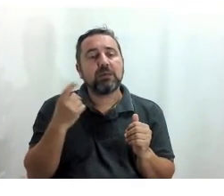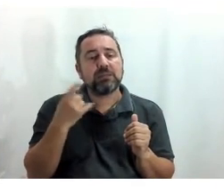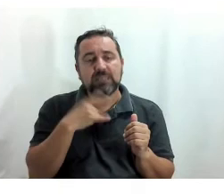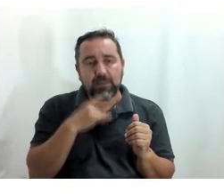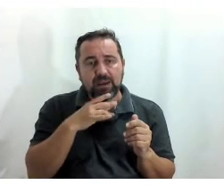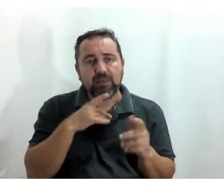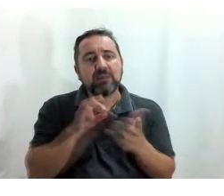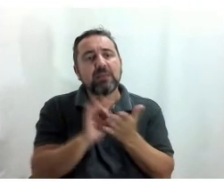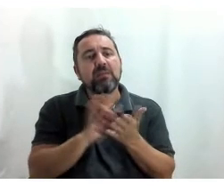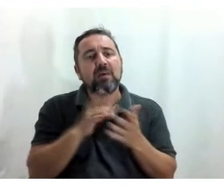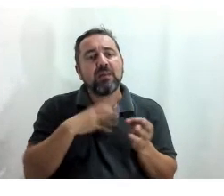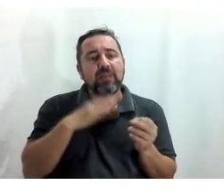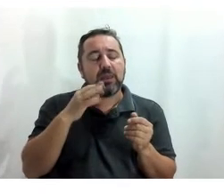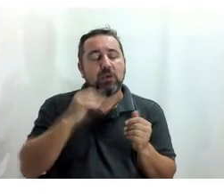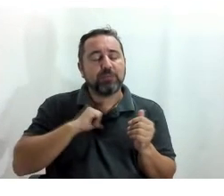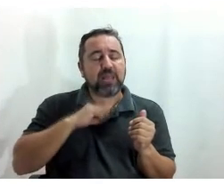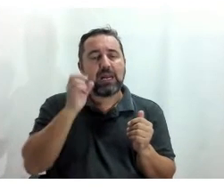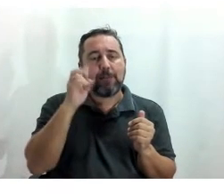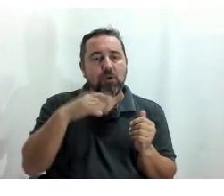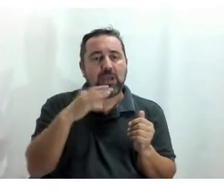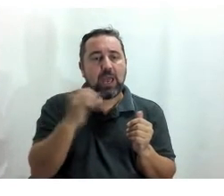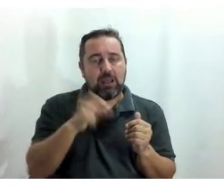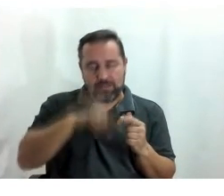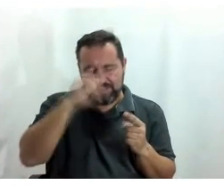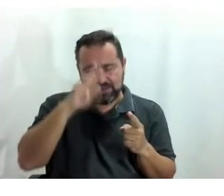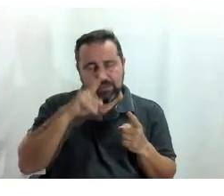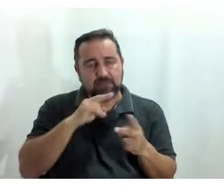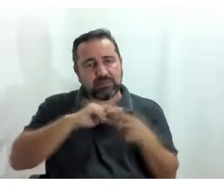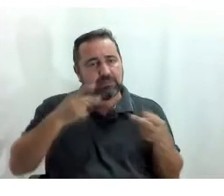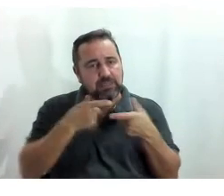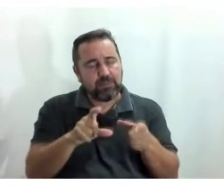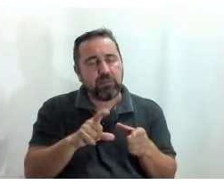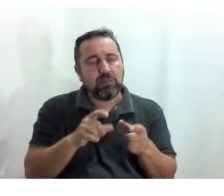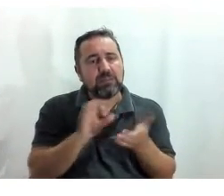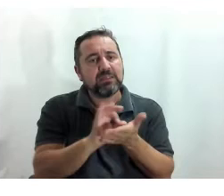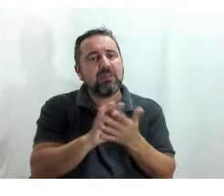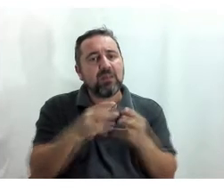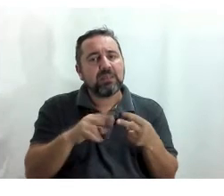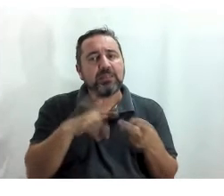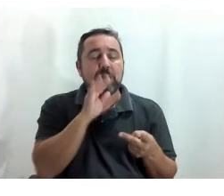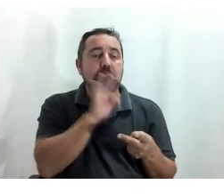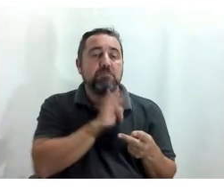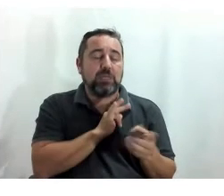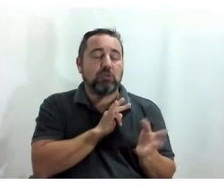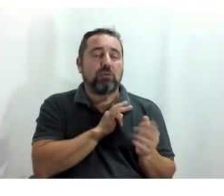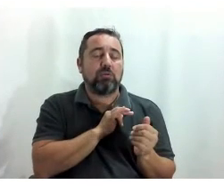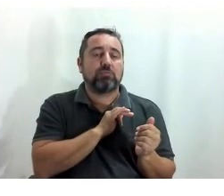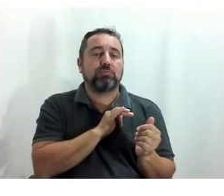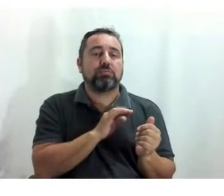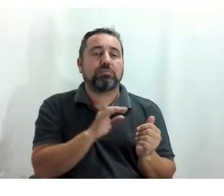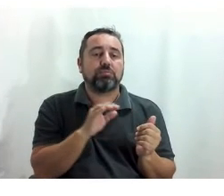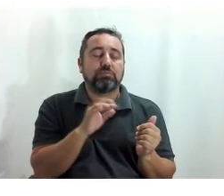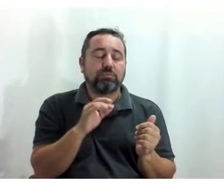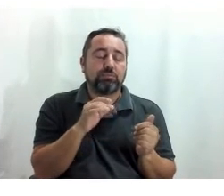del Hospital Ramón y Cajal de Madrid y, entre otros méritos académicos y